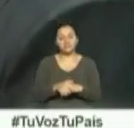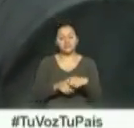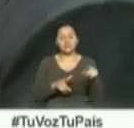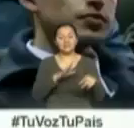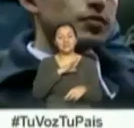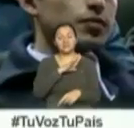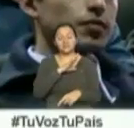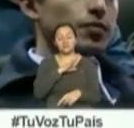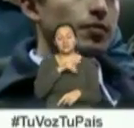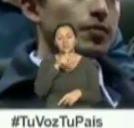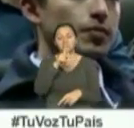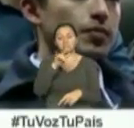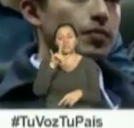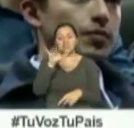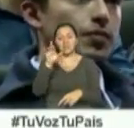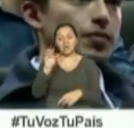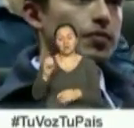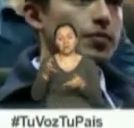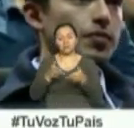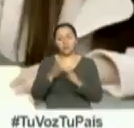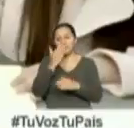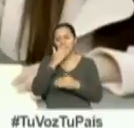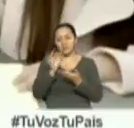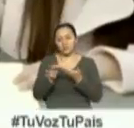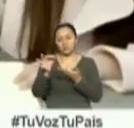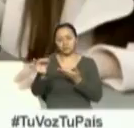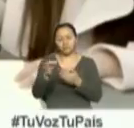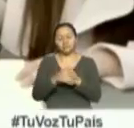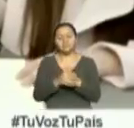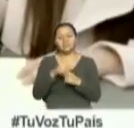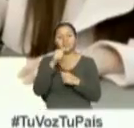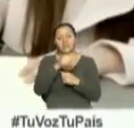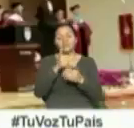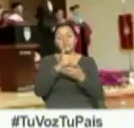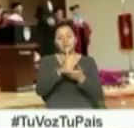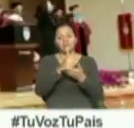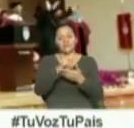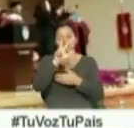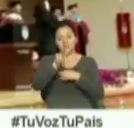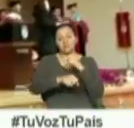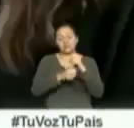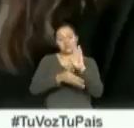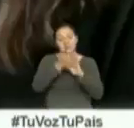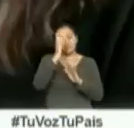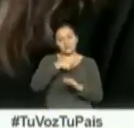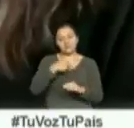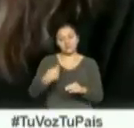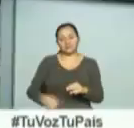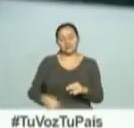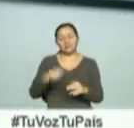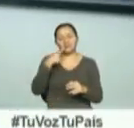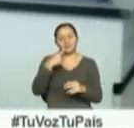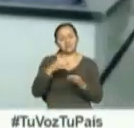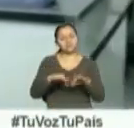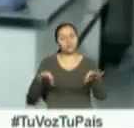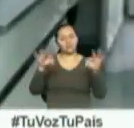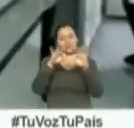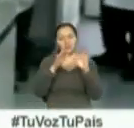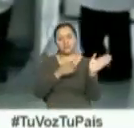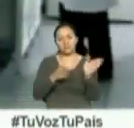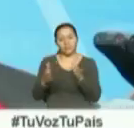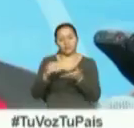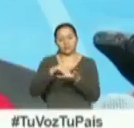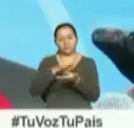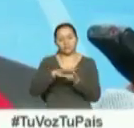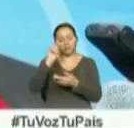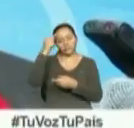Cantón Píllaro, es uno de los beneficiarios de este programa. Él, quien estudiará por 3 años en China, reconoce la importancia de esta política.